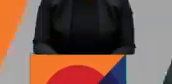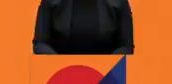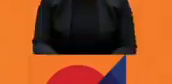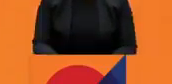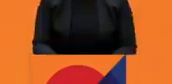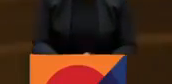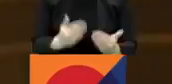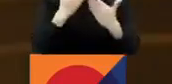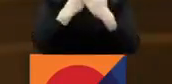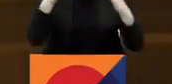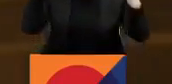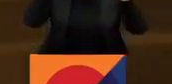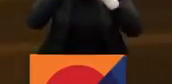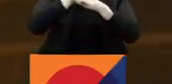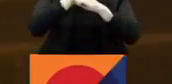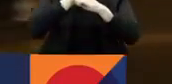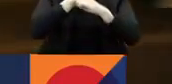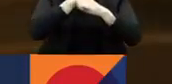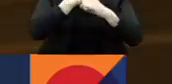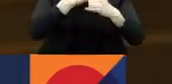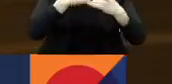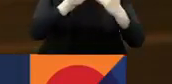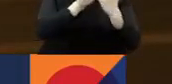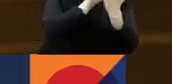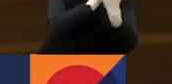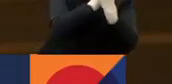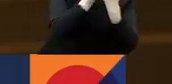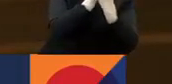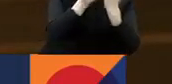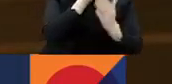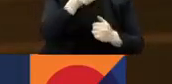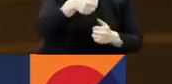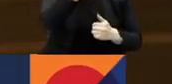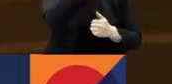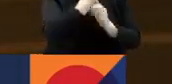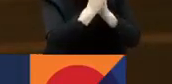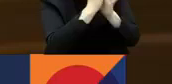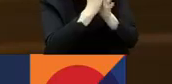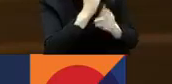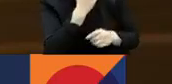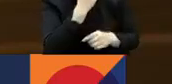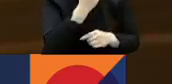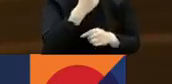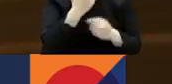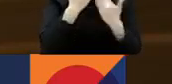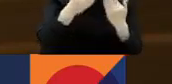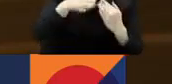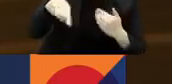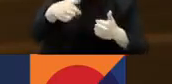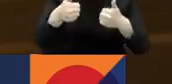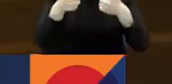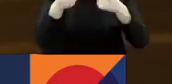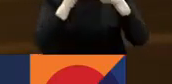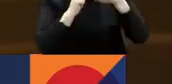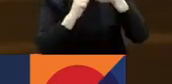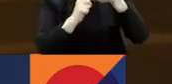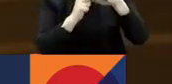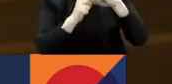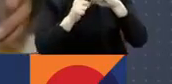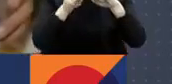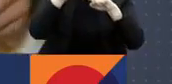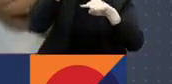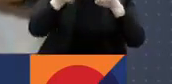Muy buenas noches, pues de acuerdo con el reporte que han entregado las autoridades locales, hasta el momento el balance es positivo. Se han presentado